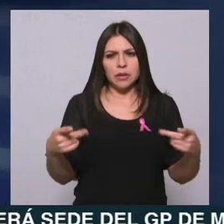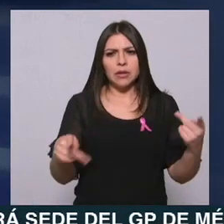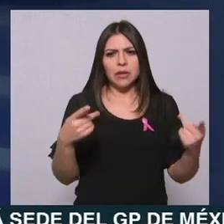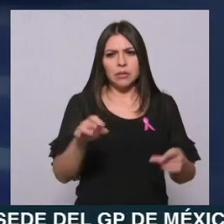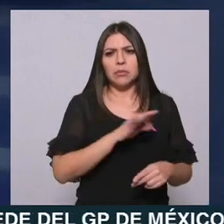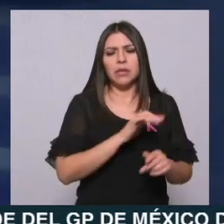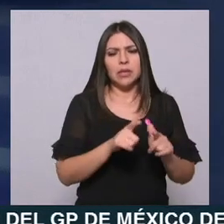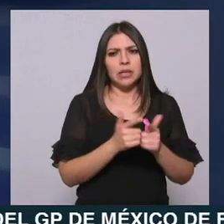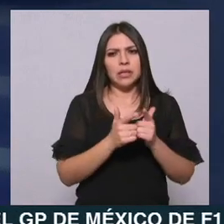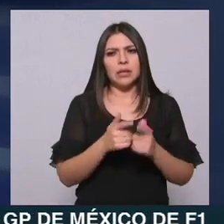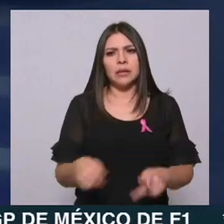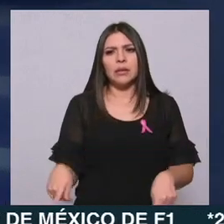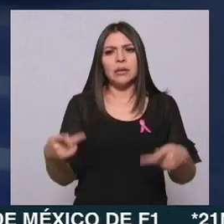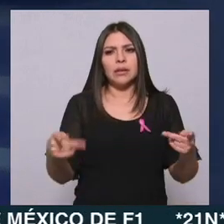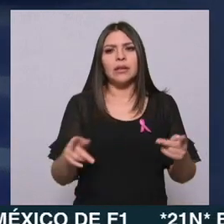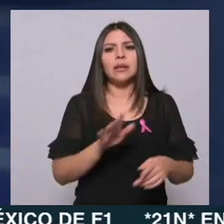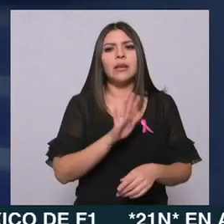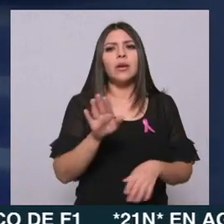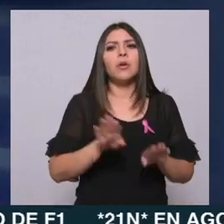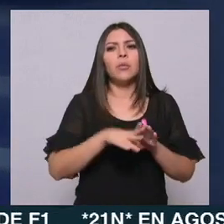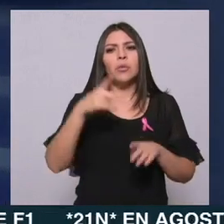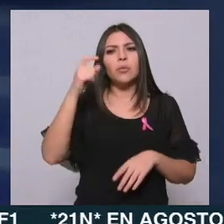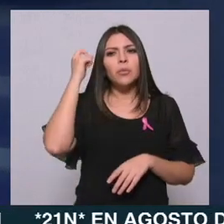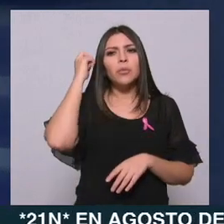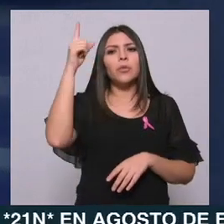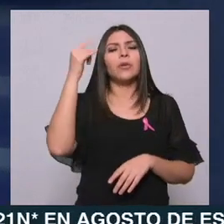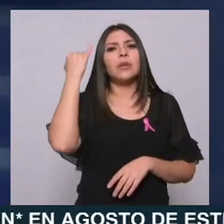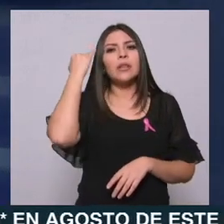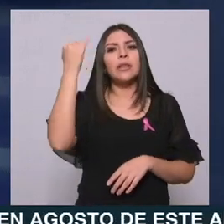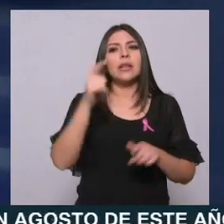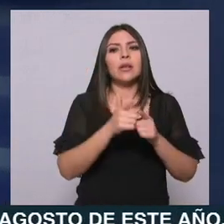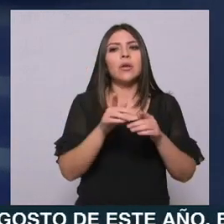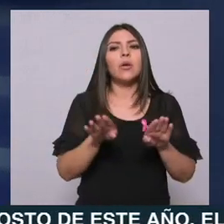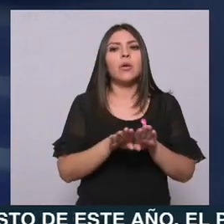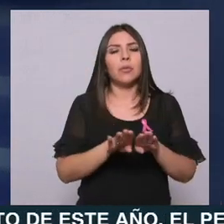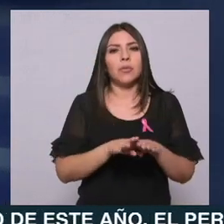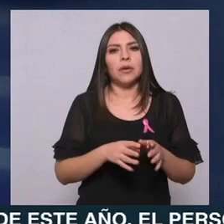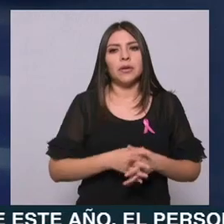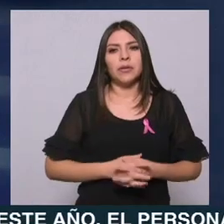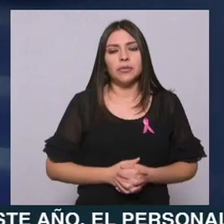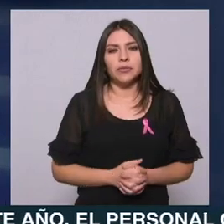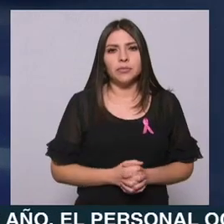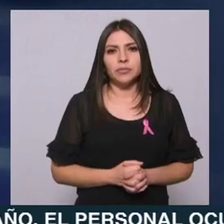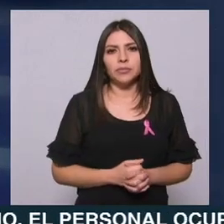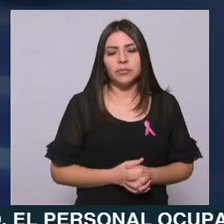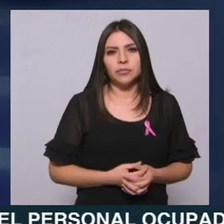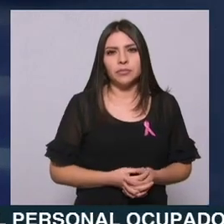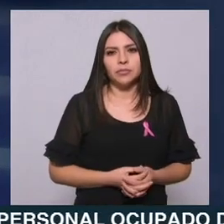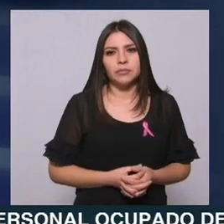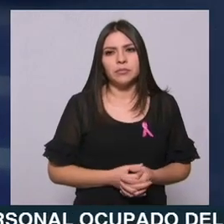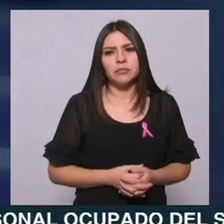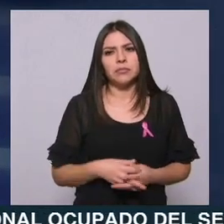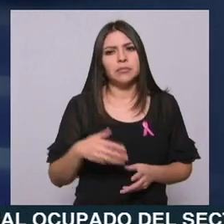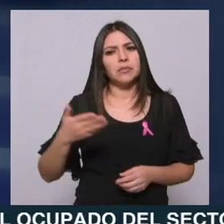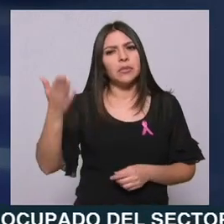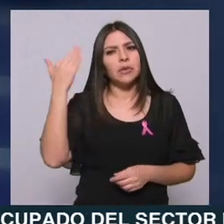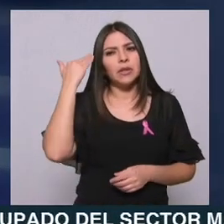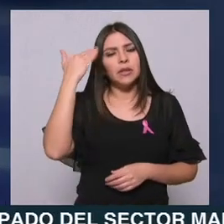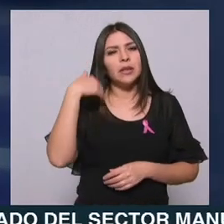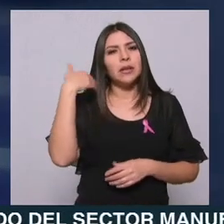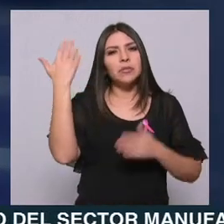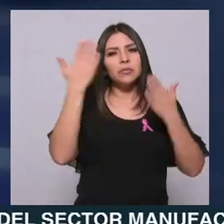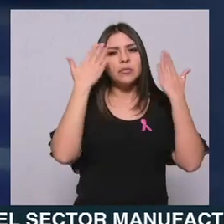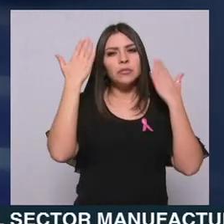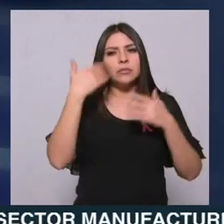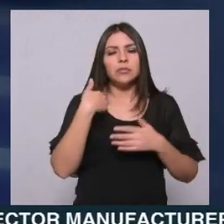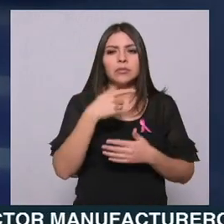¿no? En las librerías. Sí, ¿y cómo surge la idea de hacer este libro? Yo empecé en la carrera hace muchísimos años, me encontré un documento de una